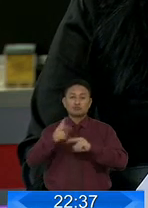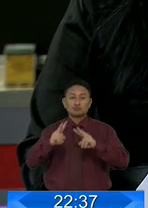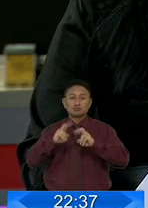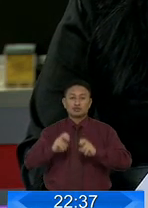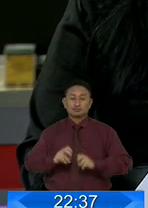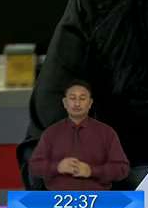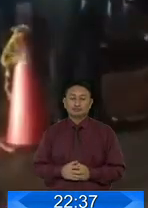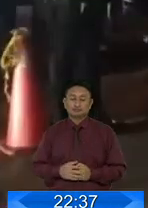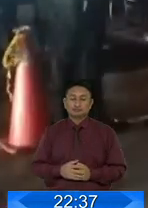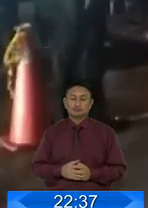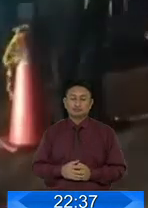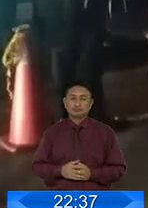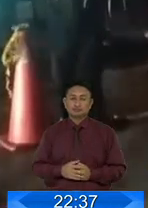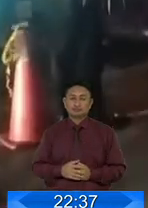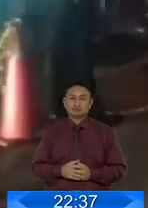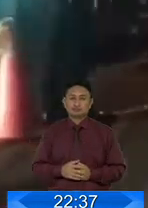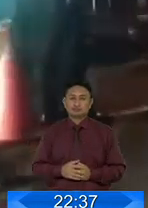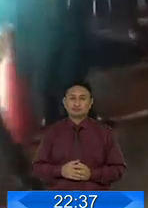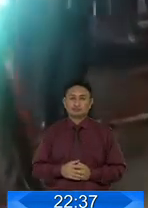hecho.